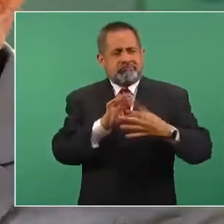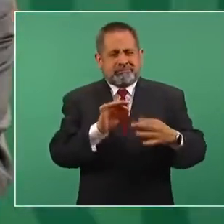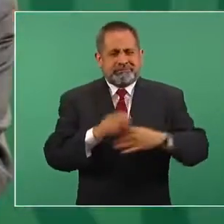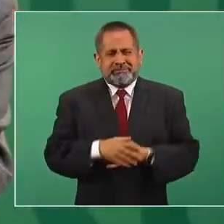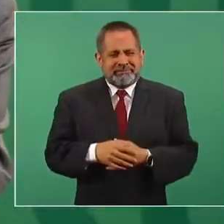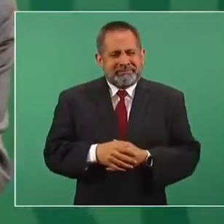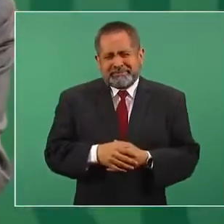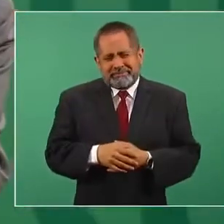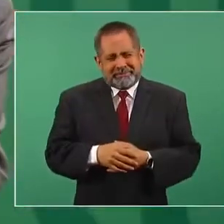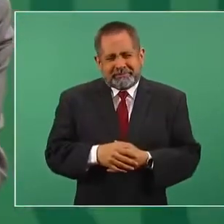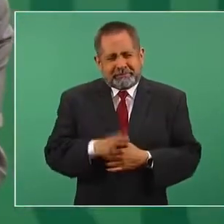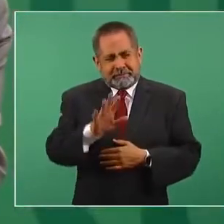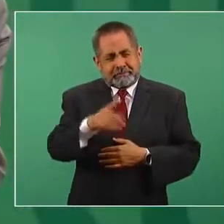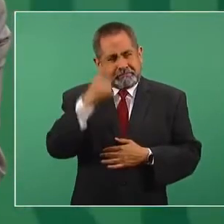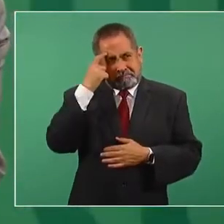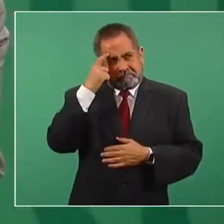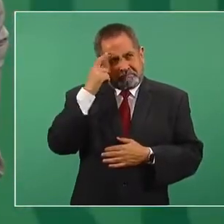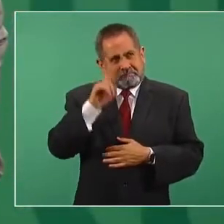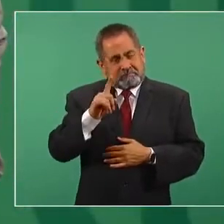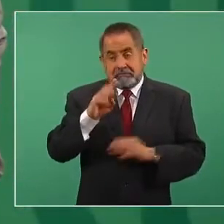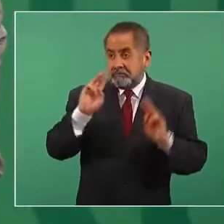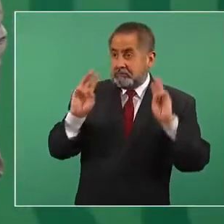haya un país en el mundo,